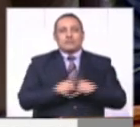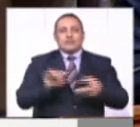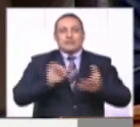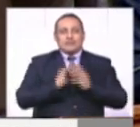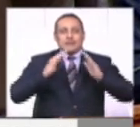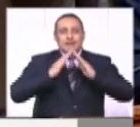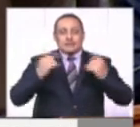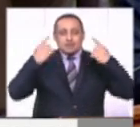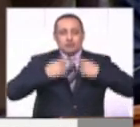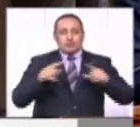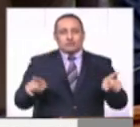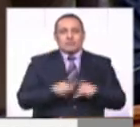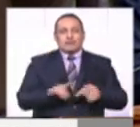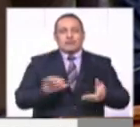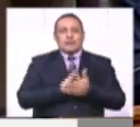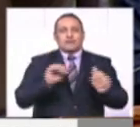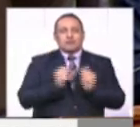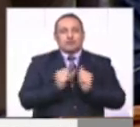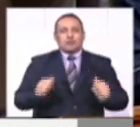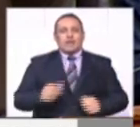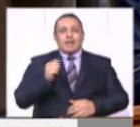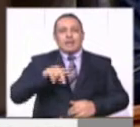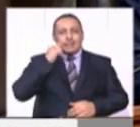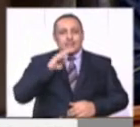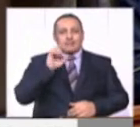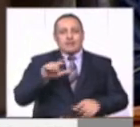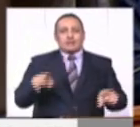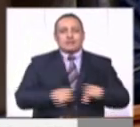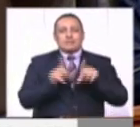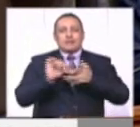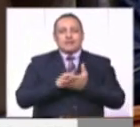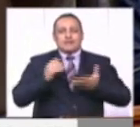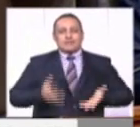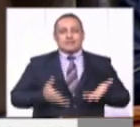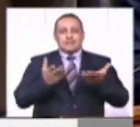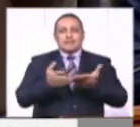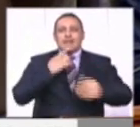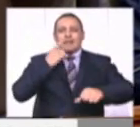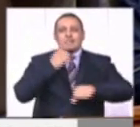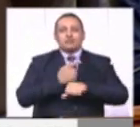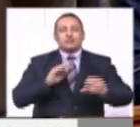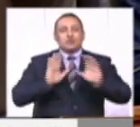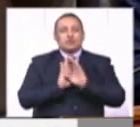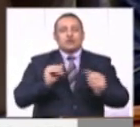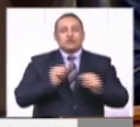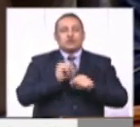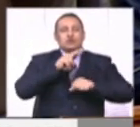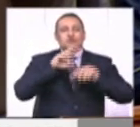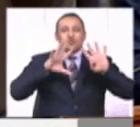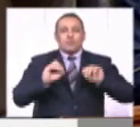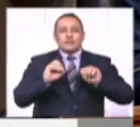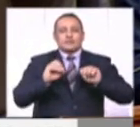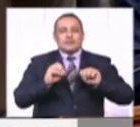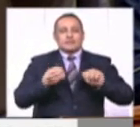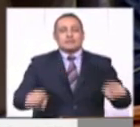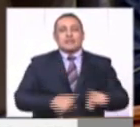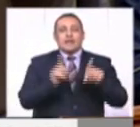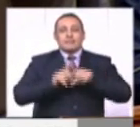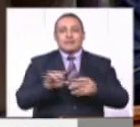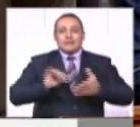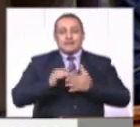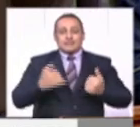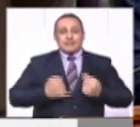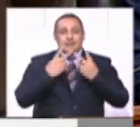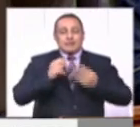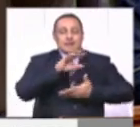domicilio Real del denunciado Aníbal Torres Vázquez se le corre traslado de la denuncia constitucional 290 además